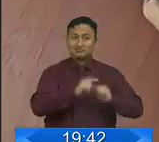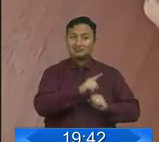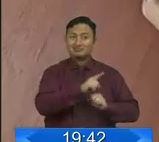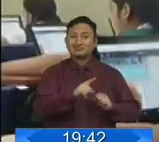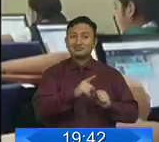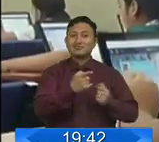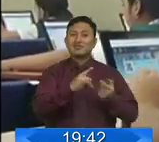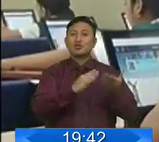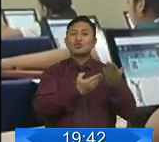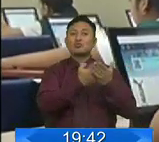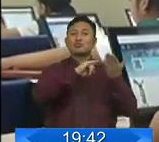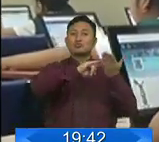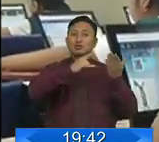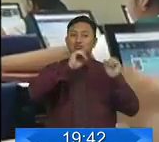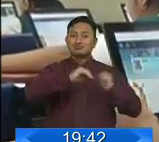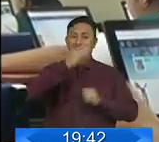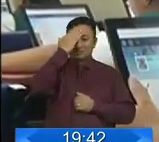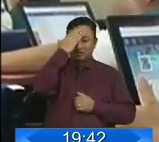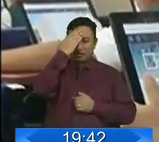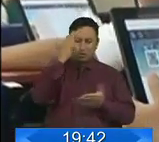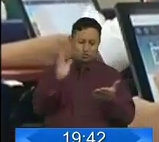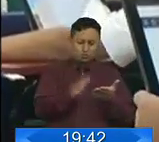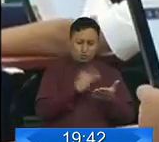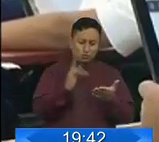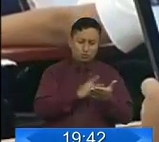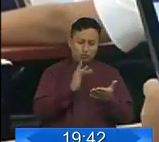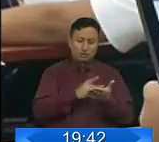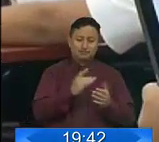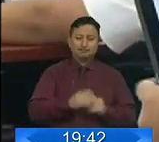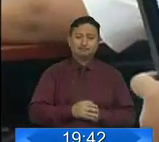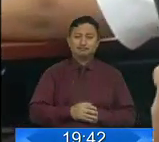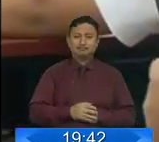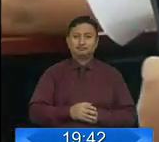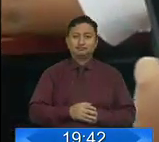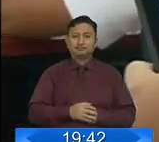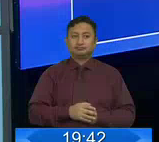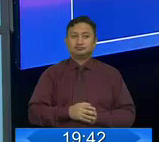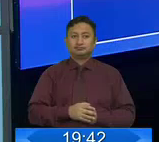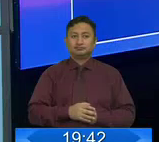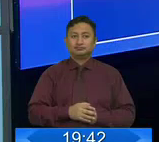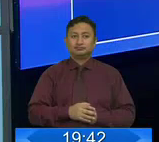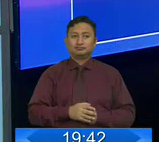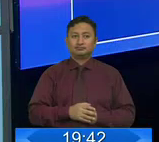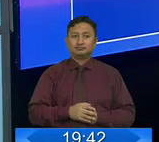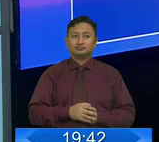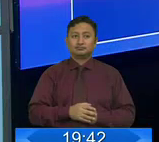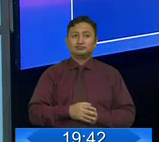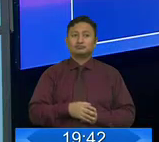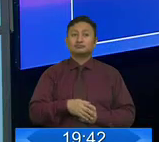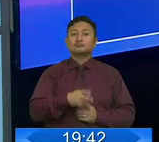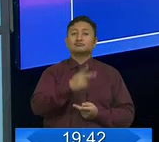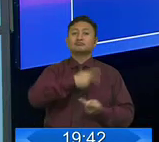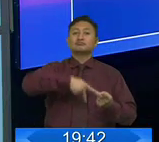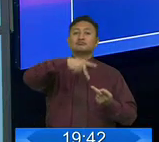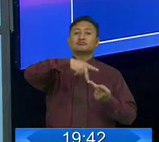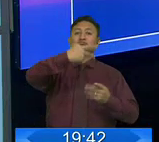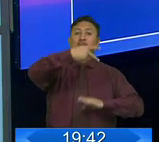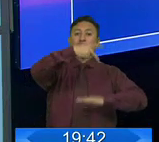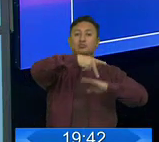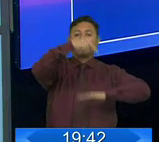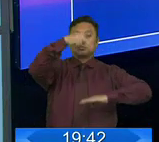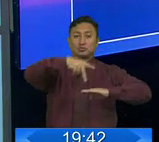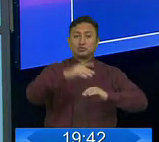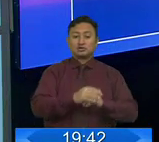digital de saberes, informó Jorge Escobar. Mientras que a la prefectura de Pichincha